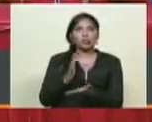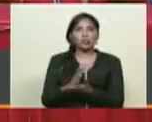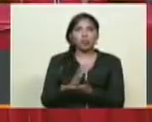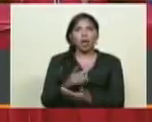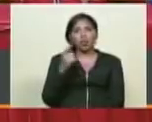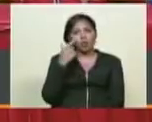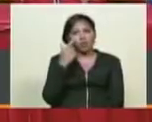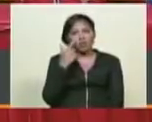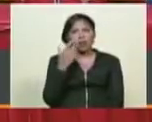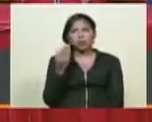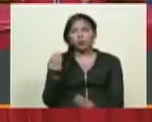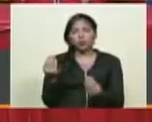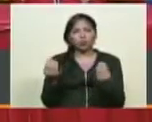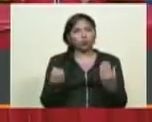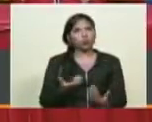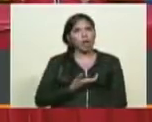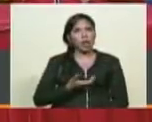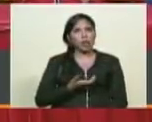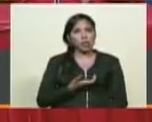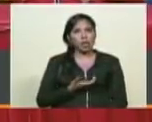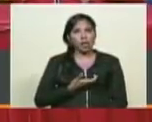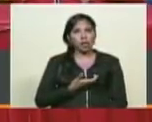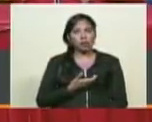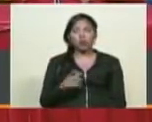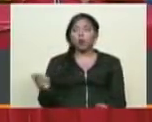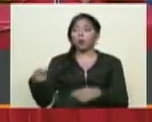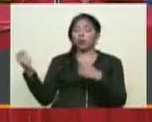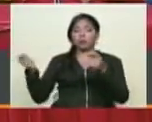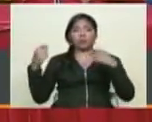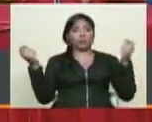que tenían candidatos a gobernadores que tenían propaganda